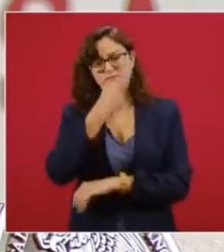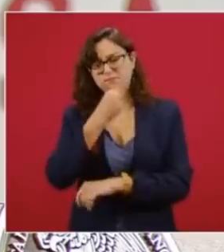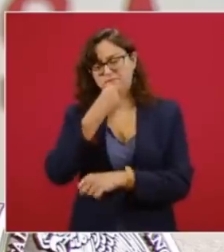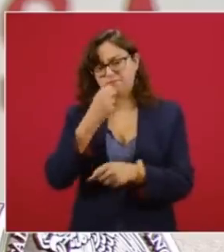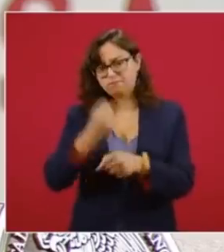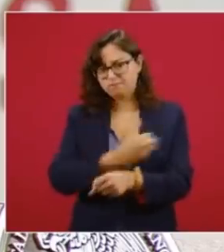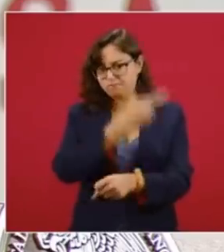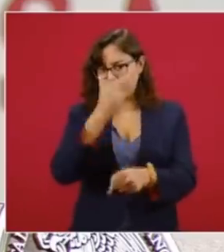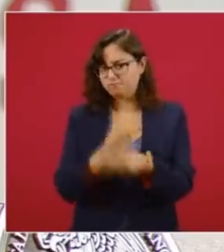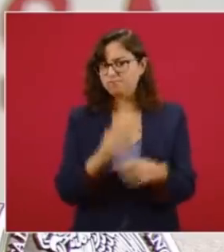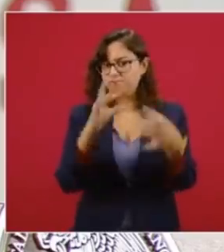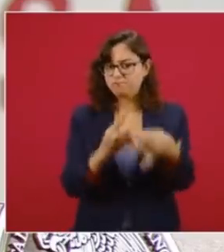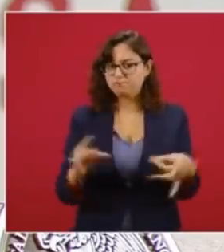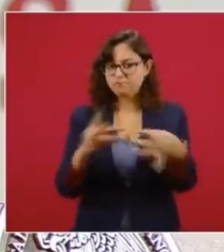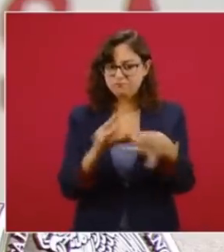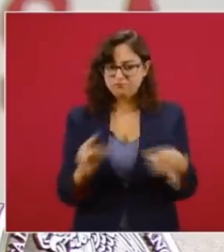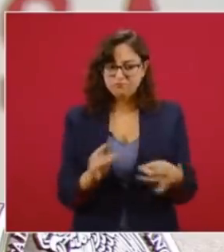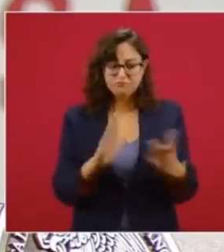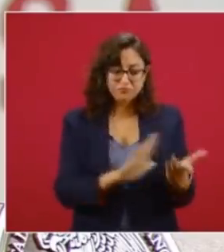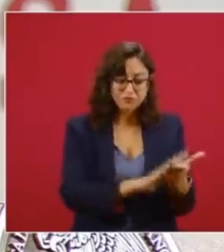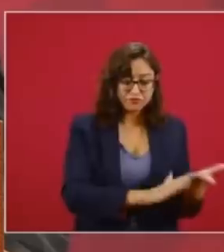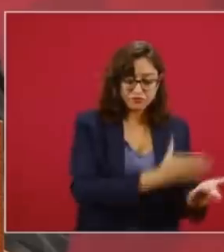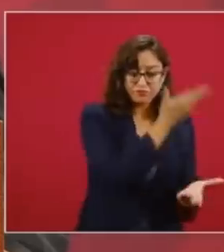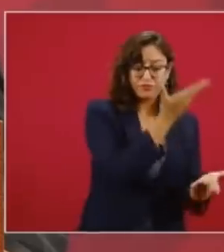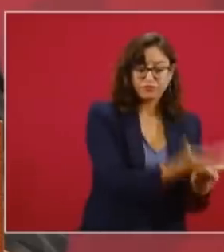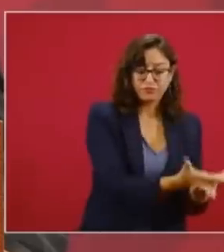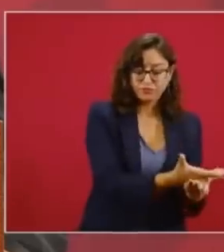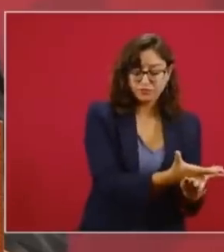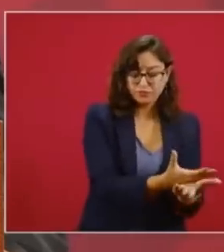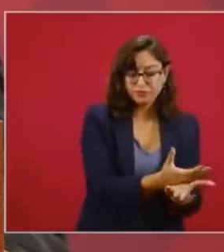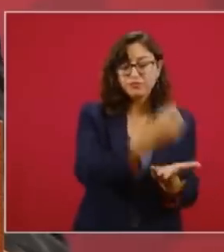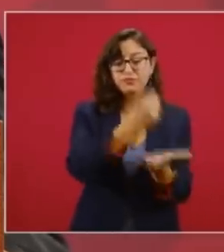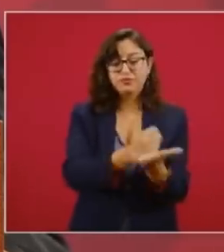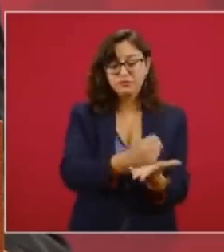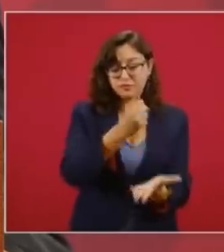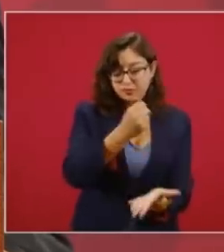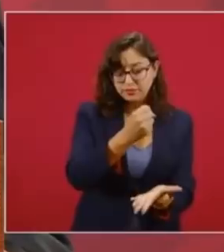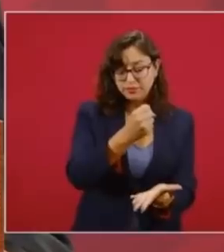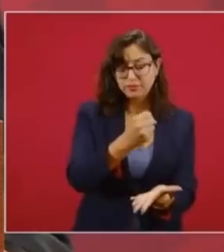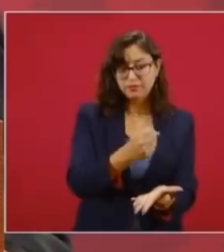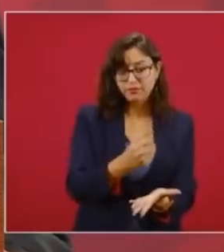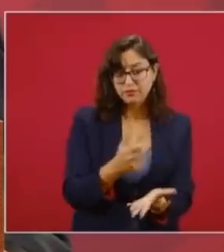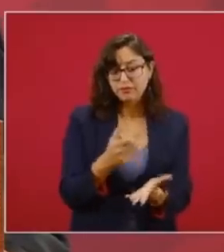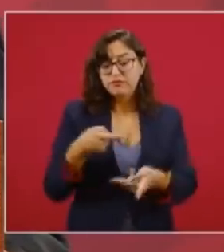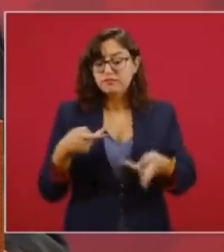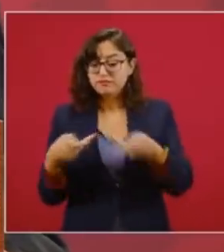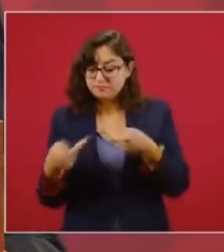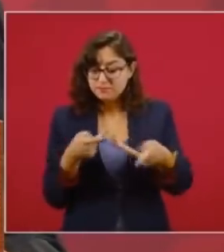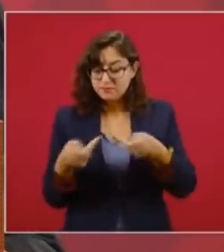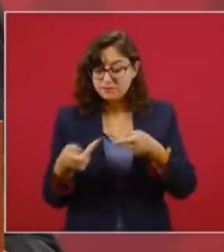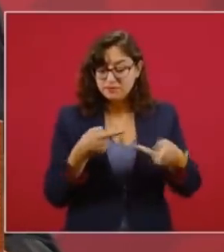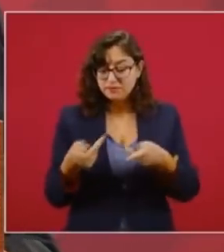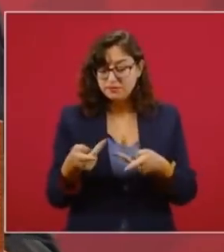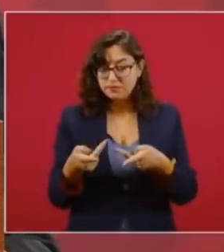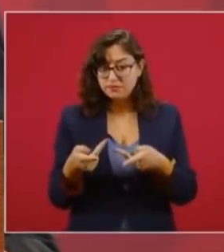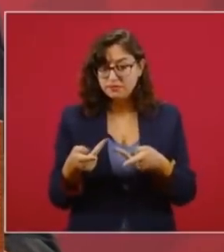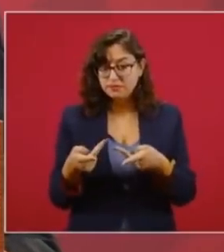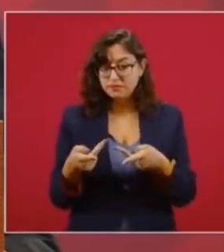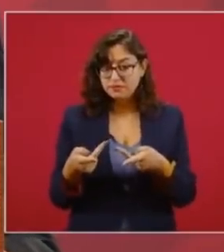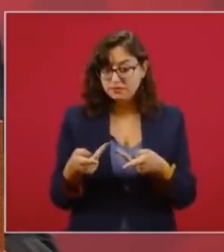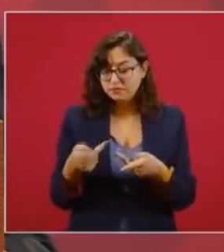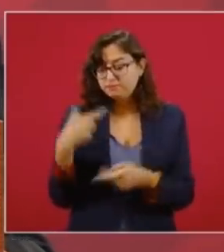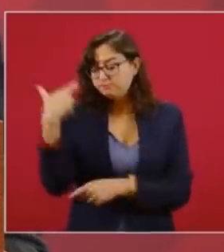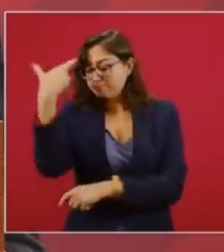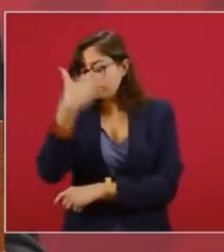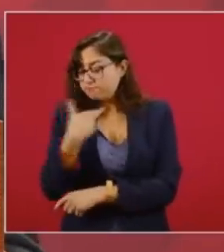desde el punto de ejecutables, proyectos que están autorizados, proyectos que están en preparación, proyectos que están